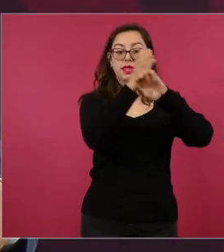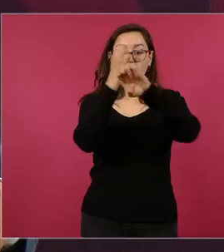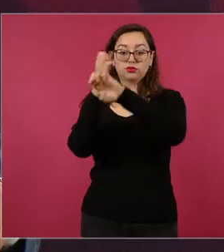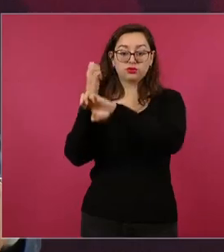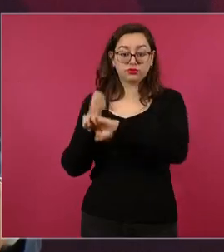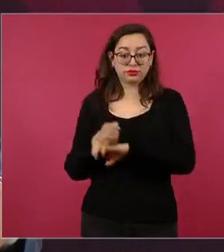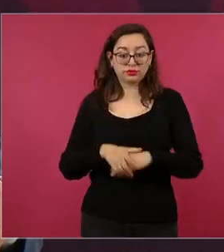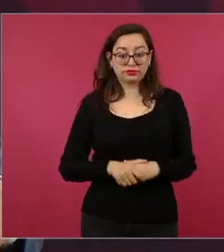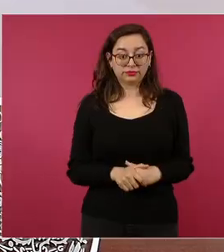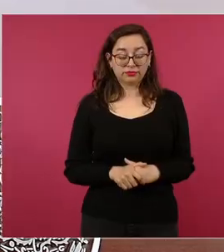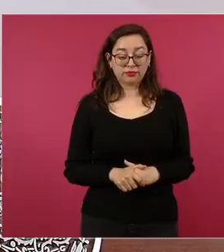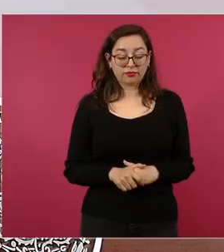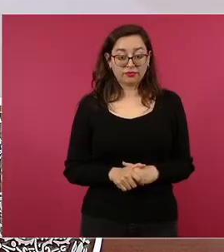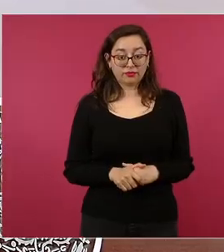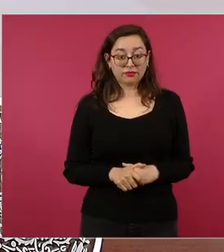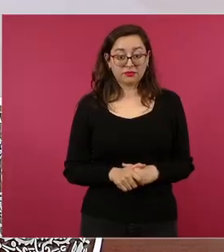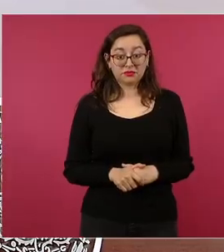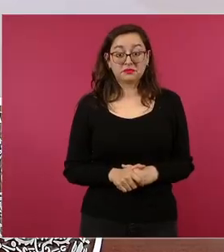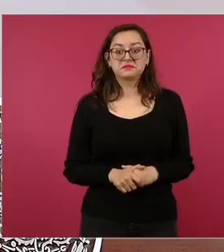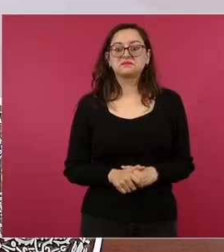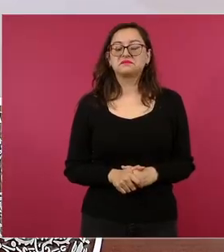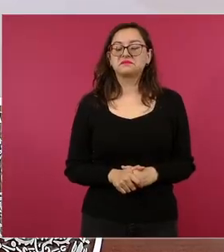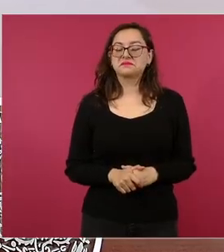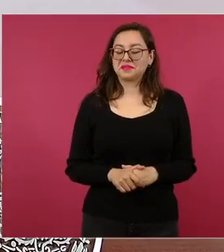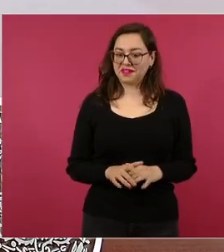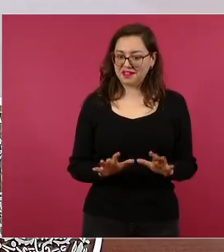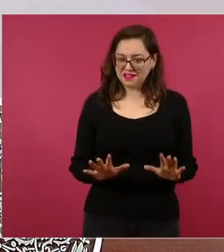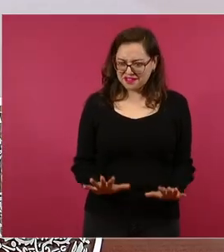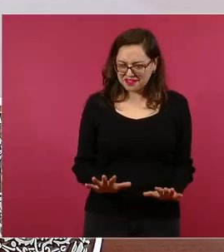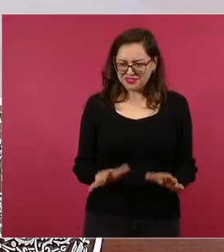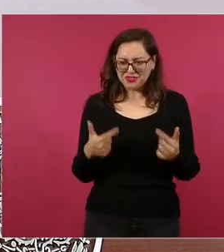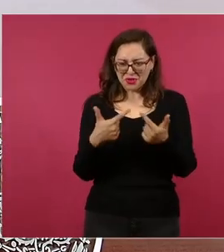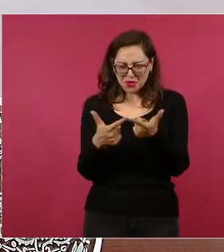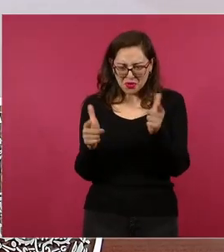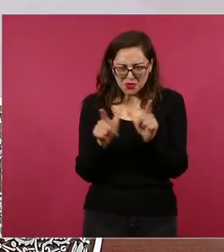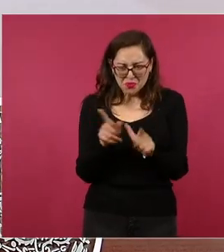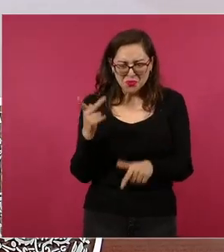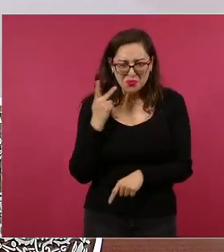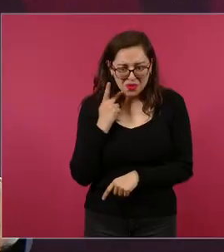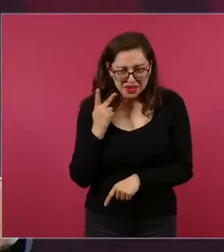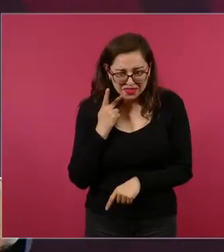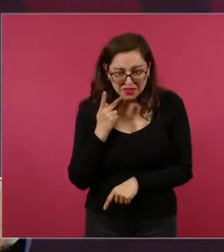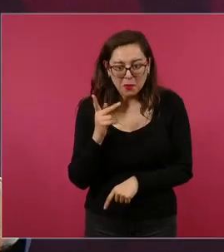O sea, puede el presidente de este partido